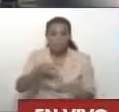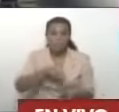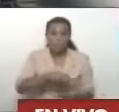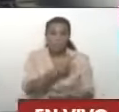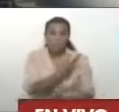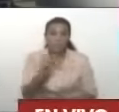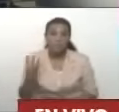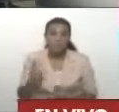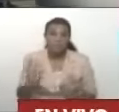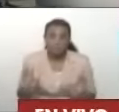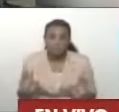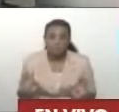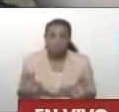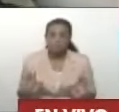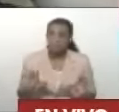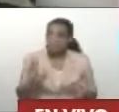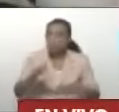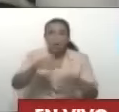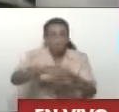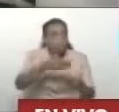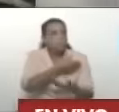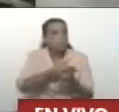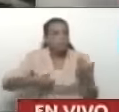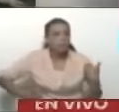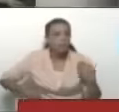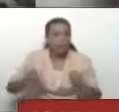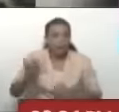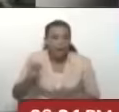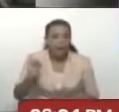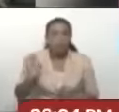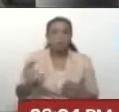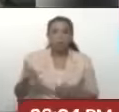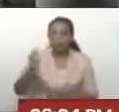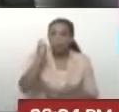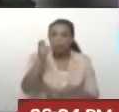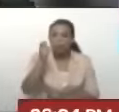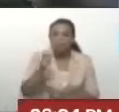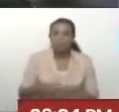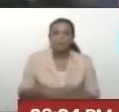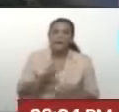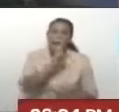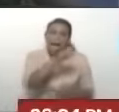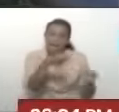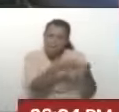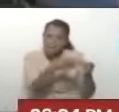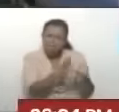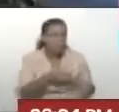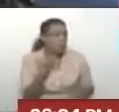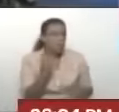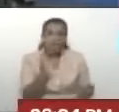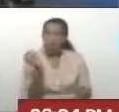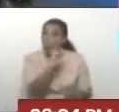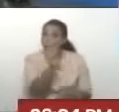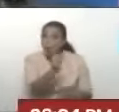2024 toca elección presidencial. Hay quienes no quieren que haya elecciones,